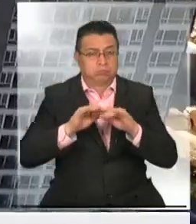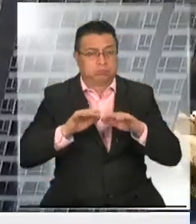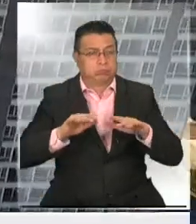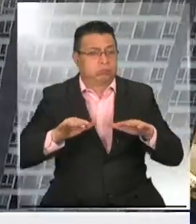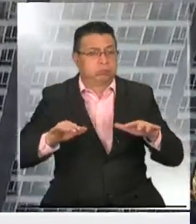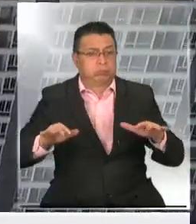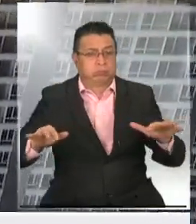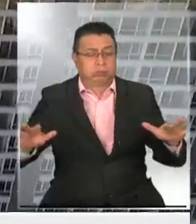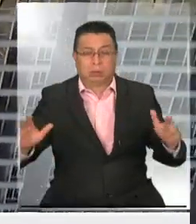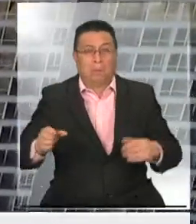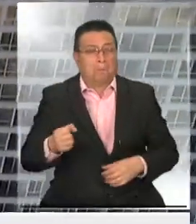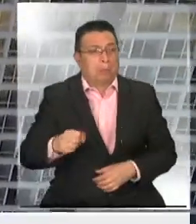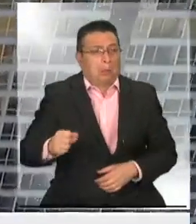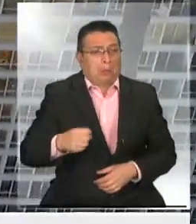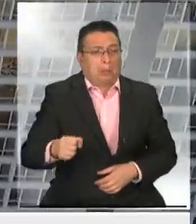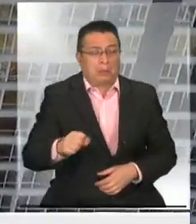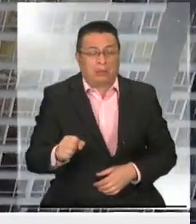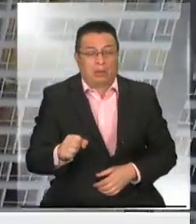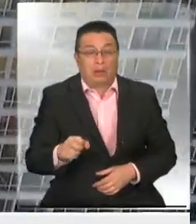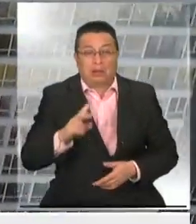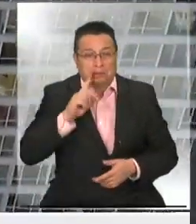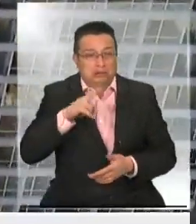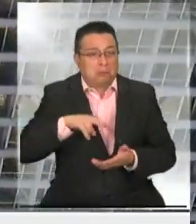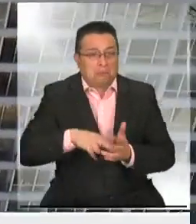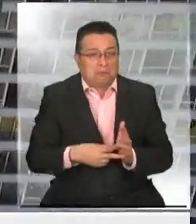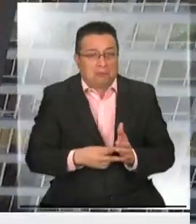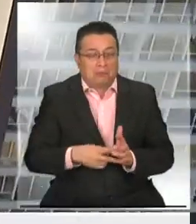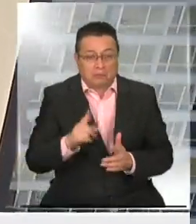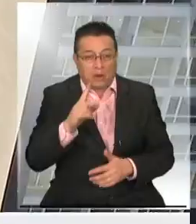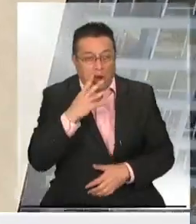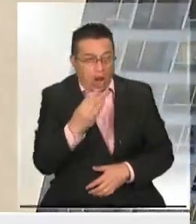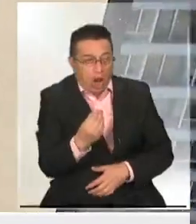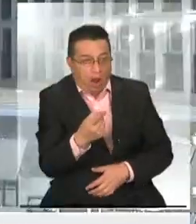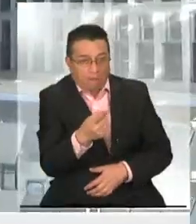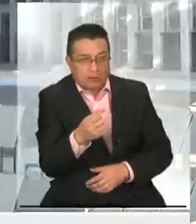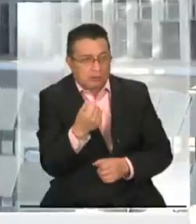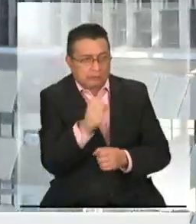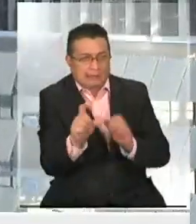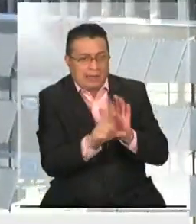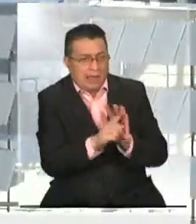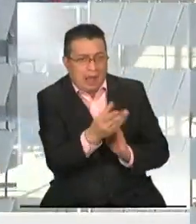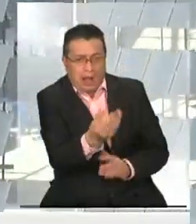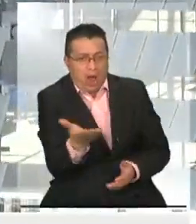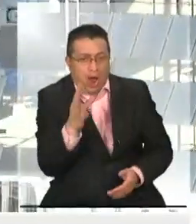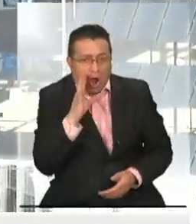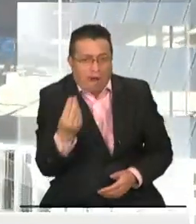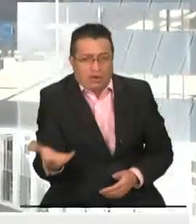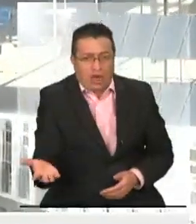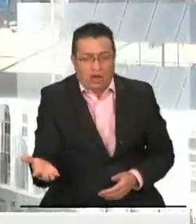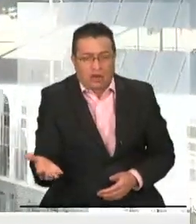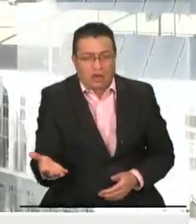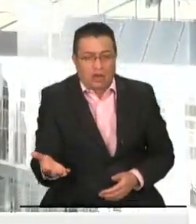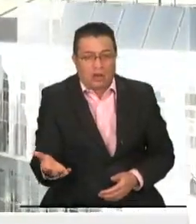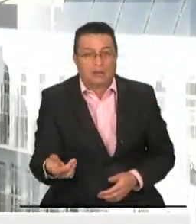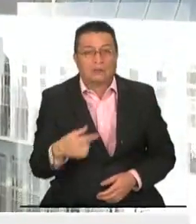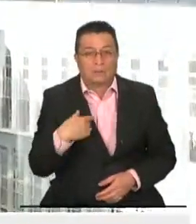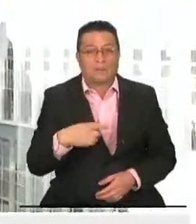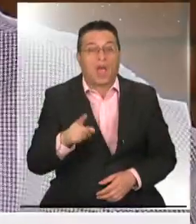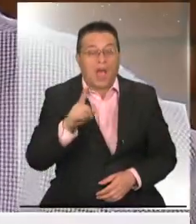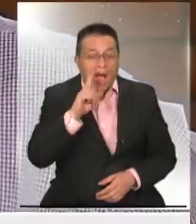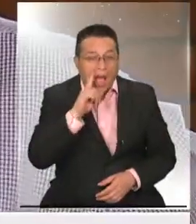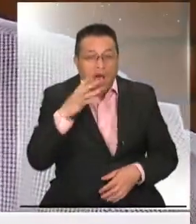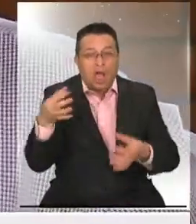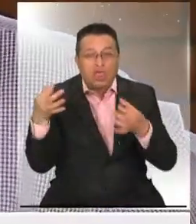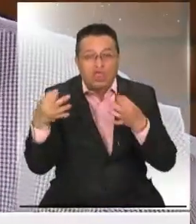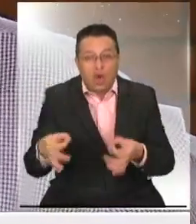sin mayor problema. Eso, pese a que parecía evidente la irregularidad. Si hay